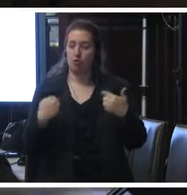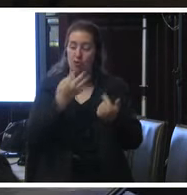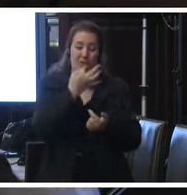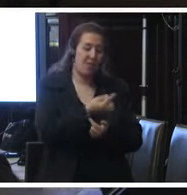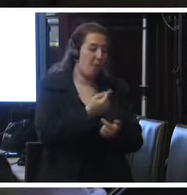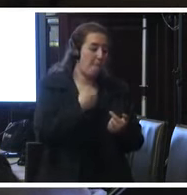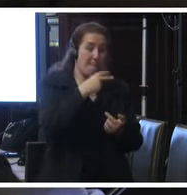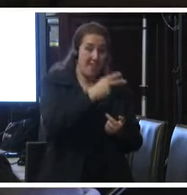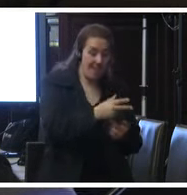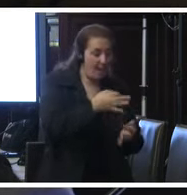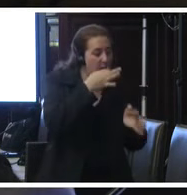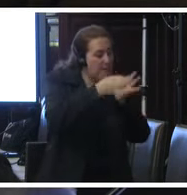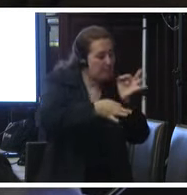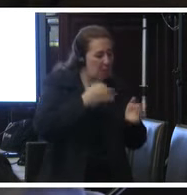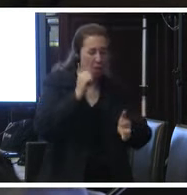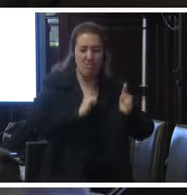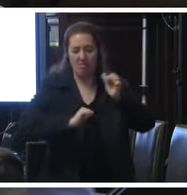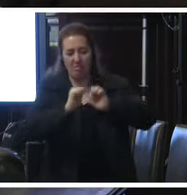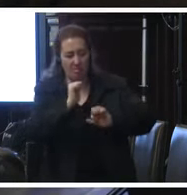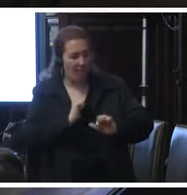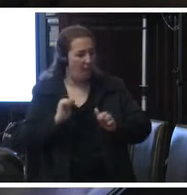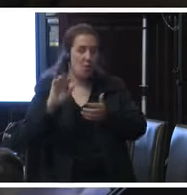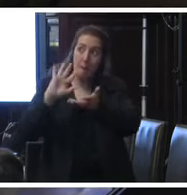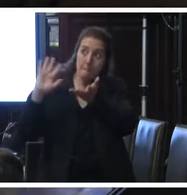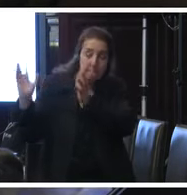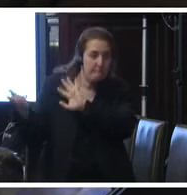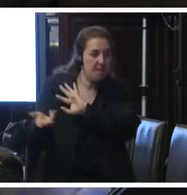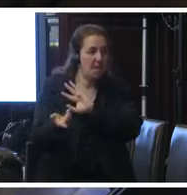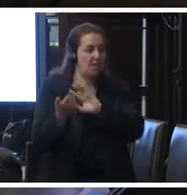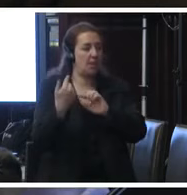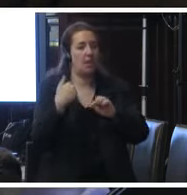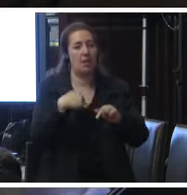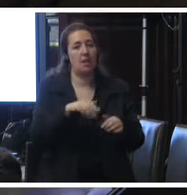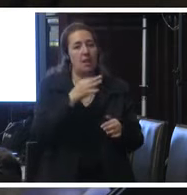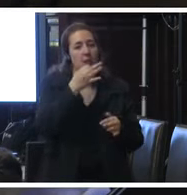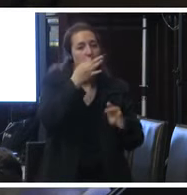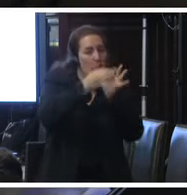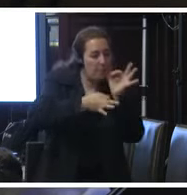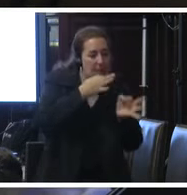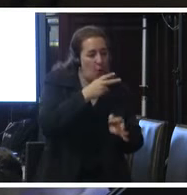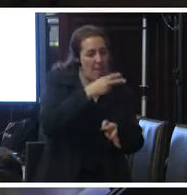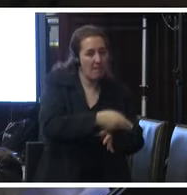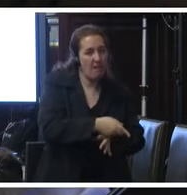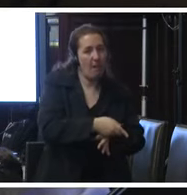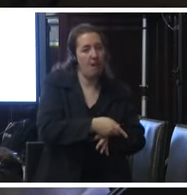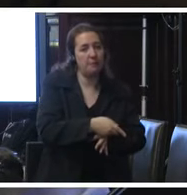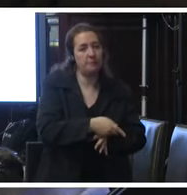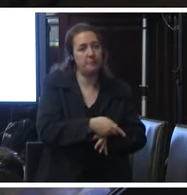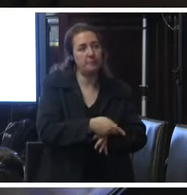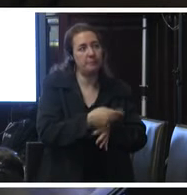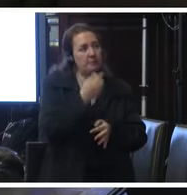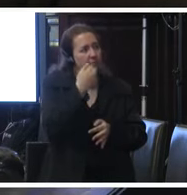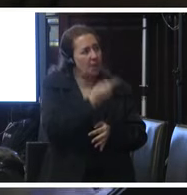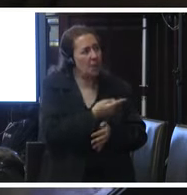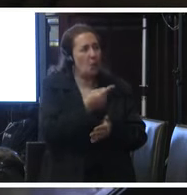de explicarle el daño que se le hace al medio ambiente, que como se ha dañado